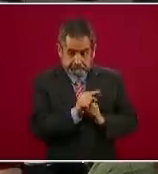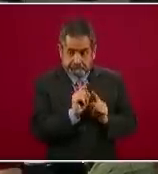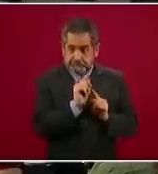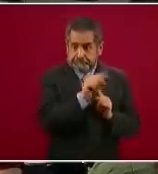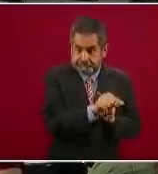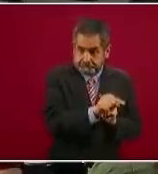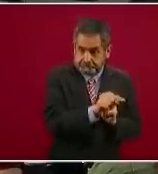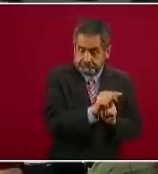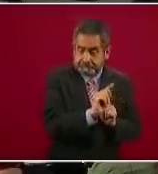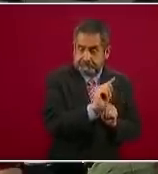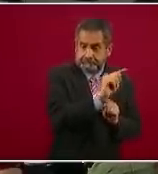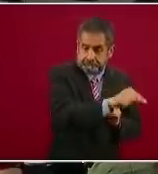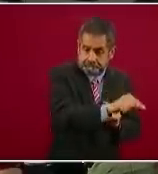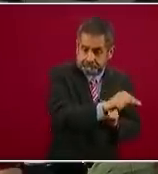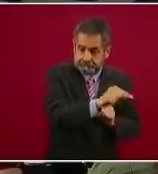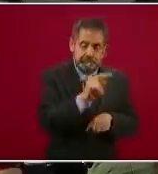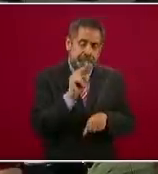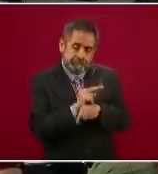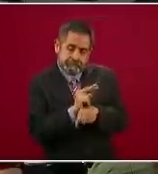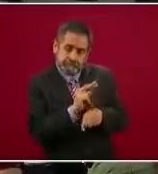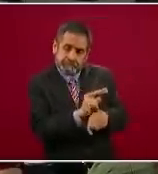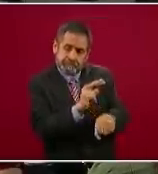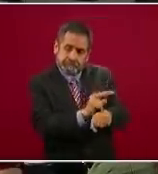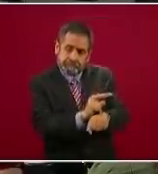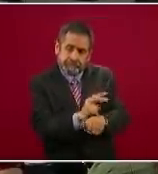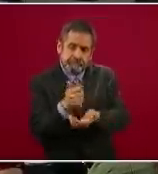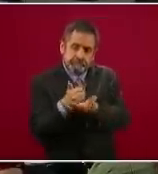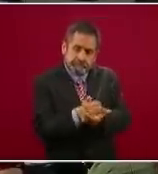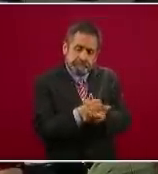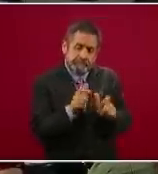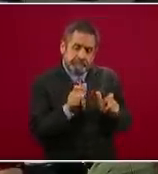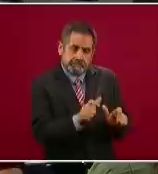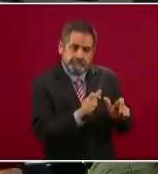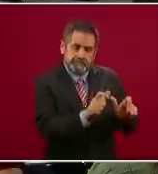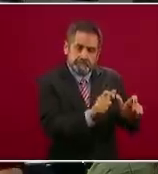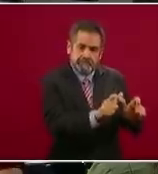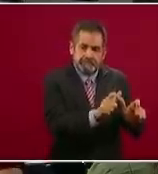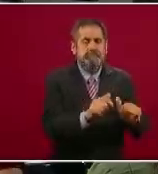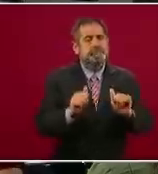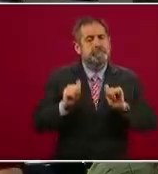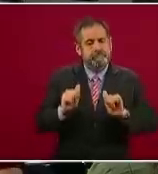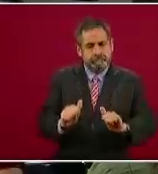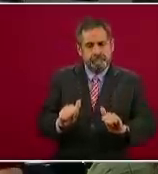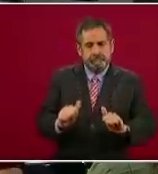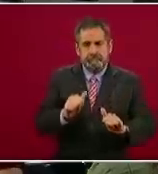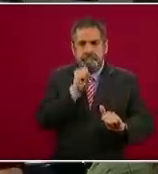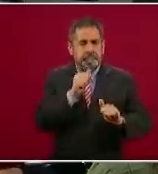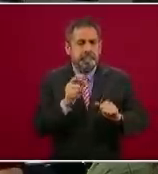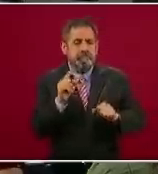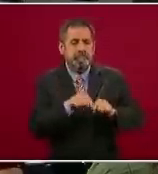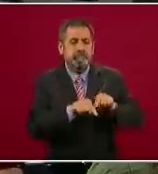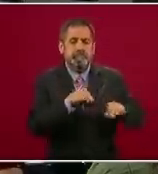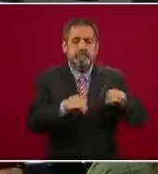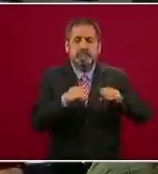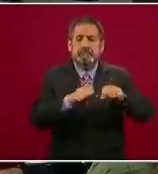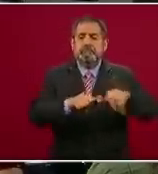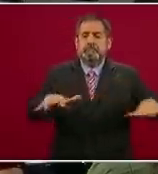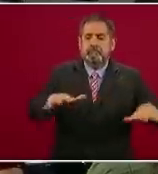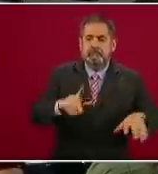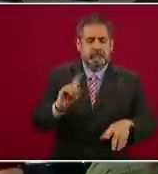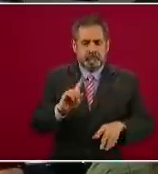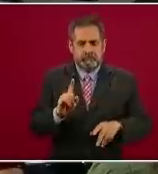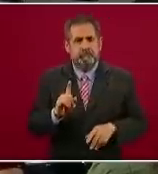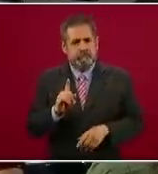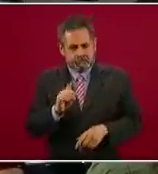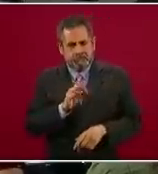estudio de contactos, podemos mantener en resguardo la epidemia. No quiere decir que no exista. Existe en